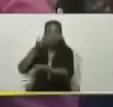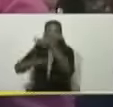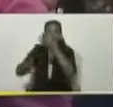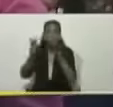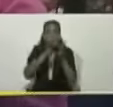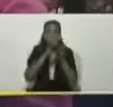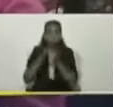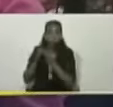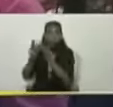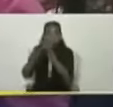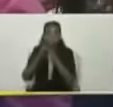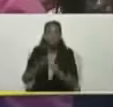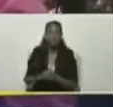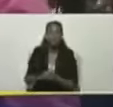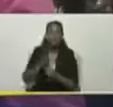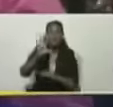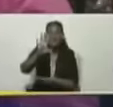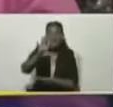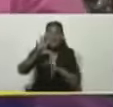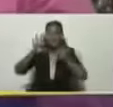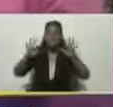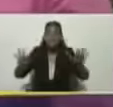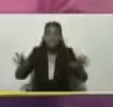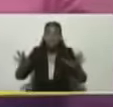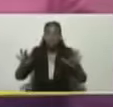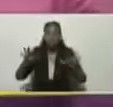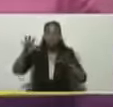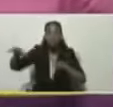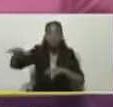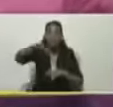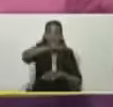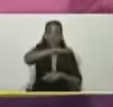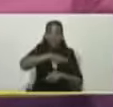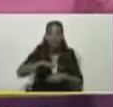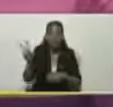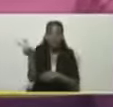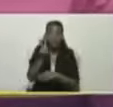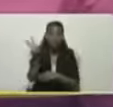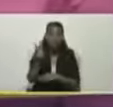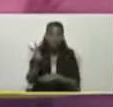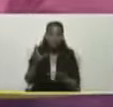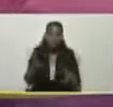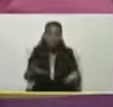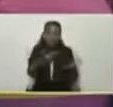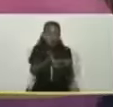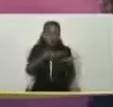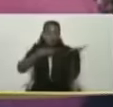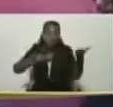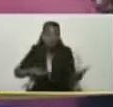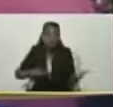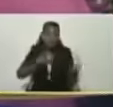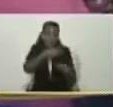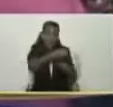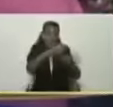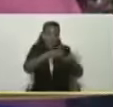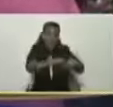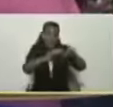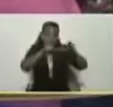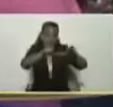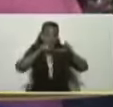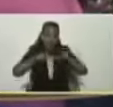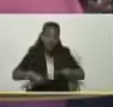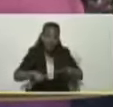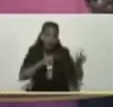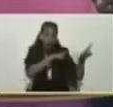interconectado con 18 estados del país que están recibiendo sus